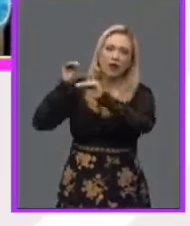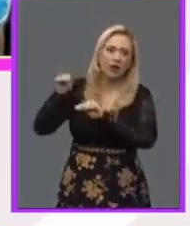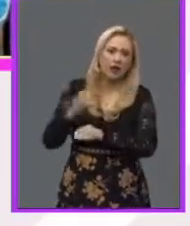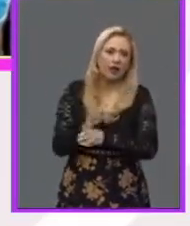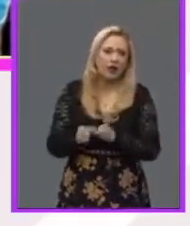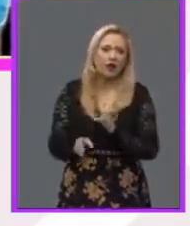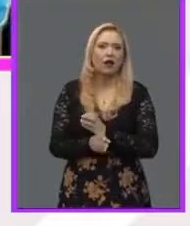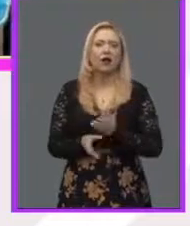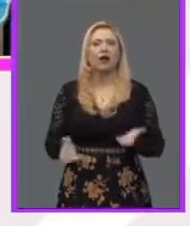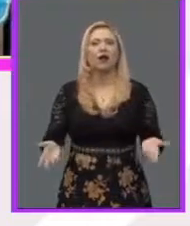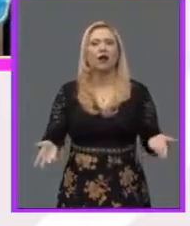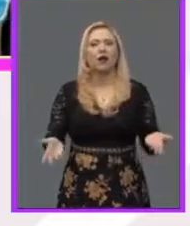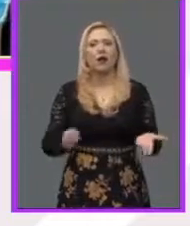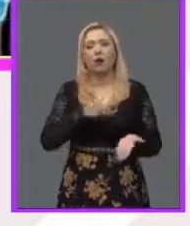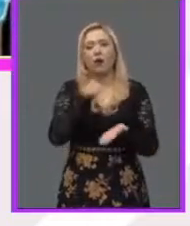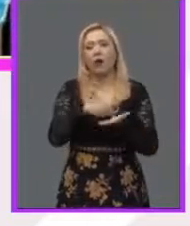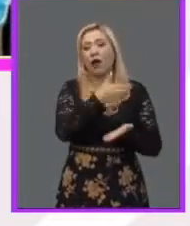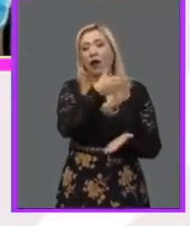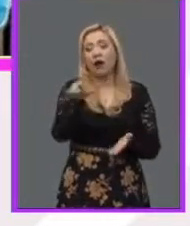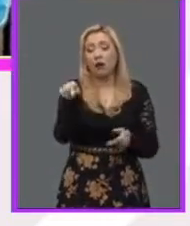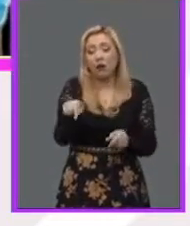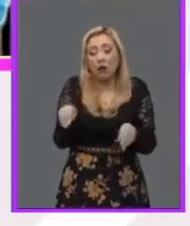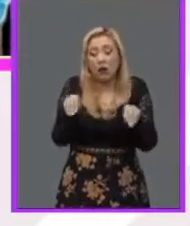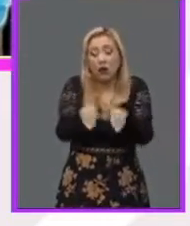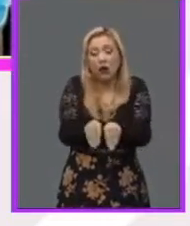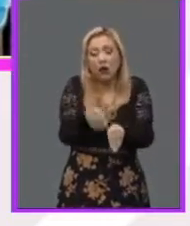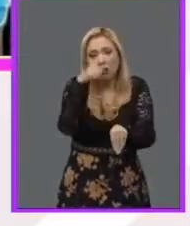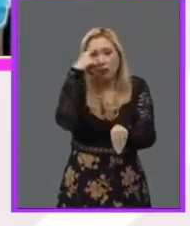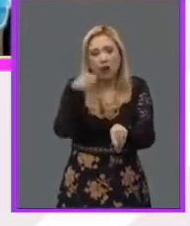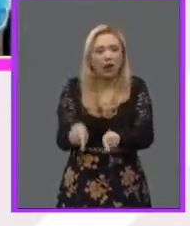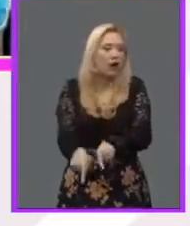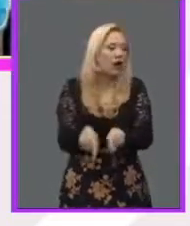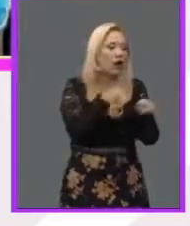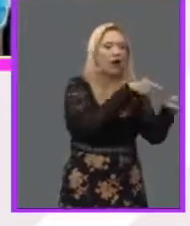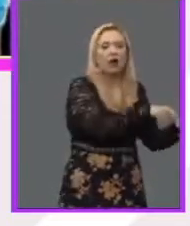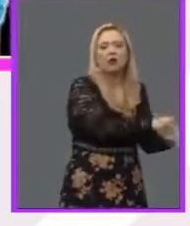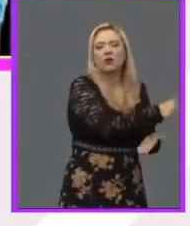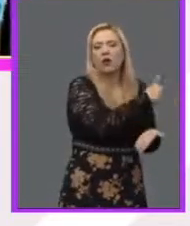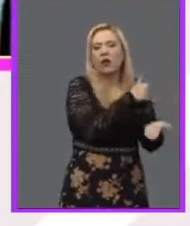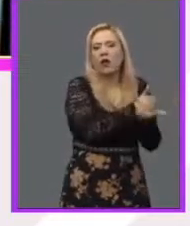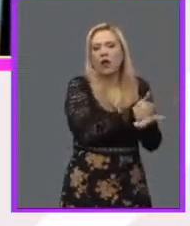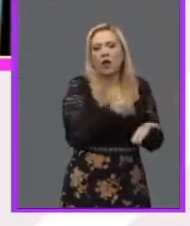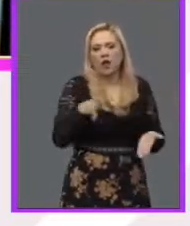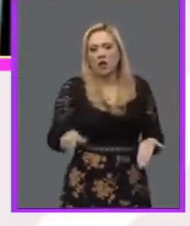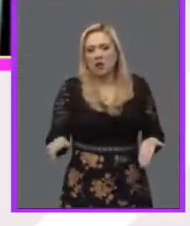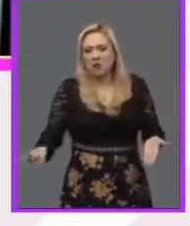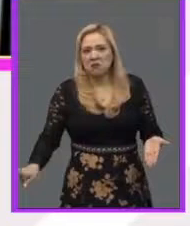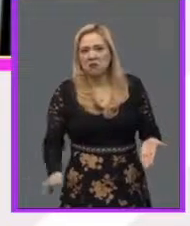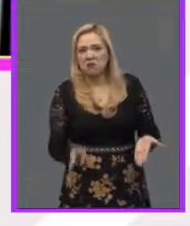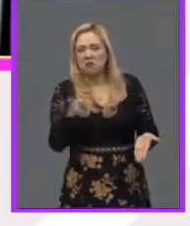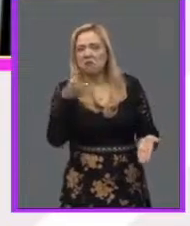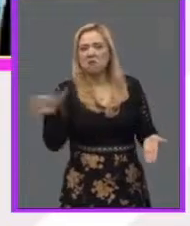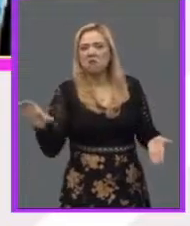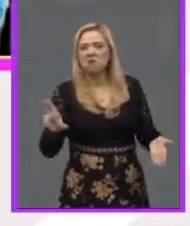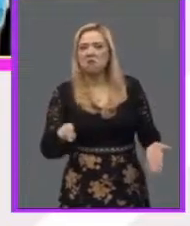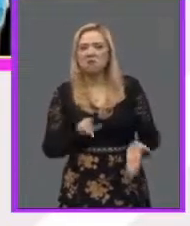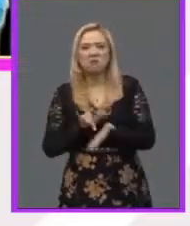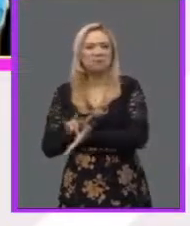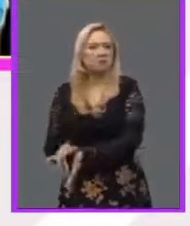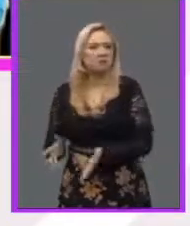que sea en otra zona, en una zona rural, normalmente es para abastecer a las ciudades, ¿no? Entonces, al final del día, también viene con